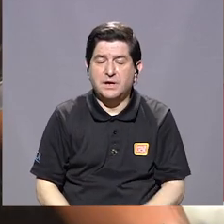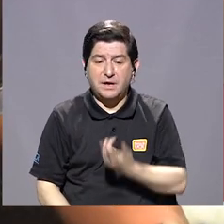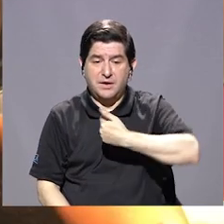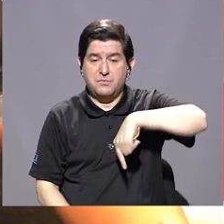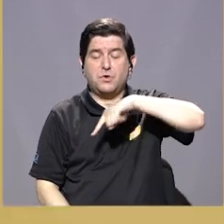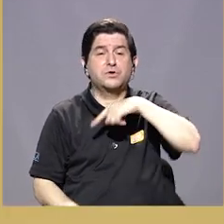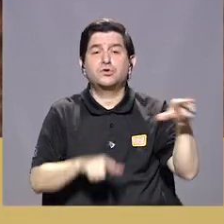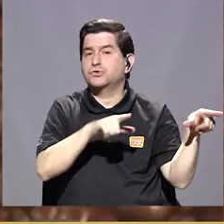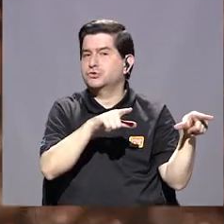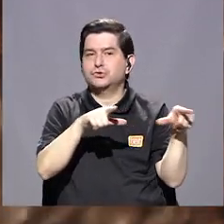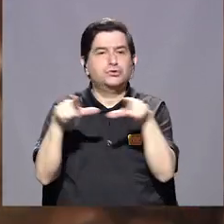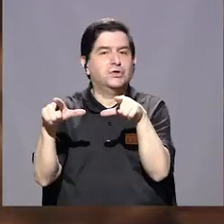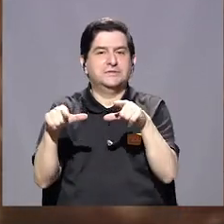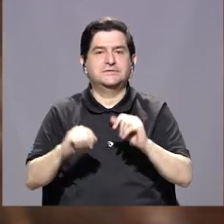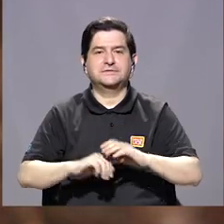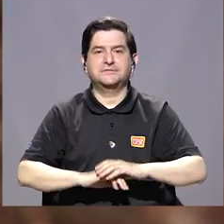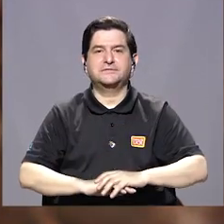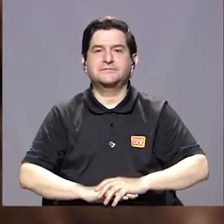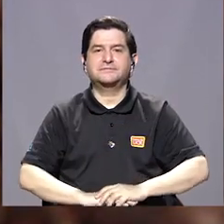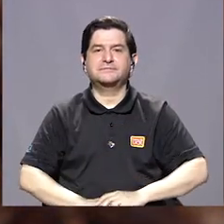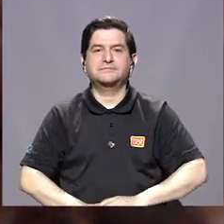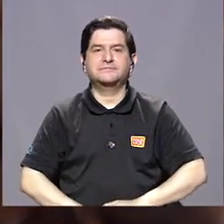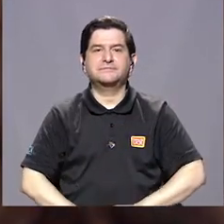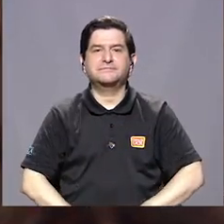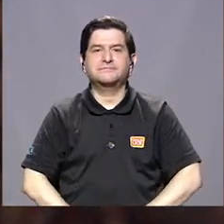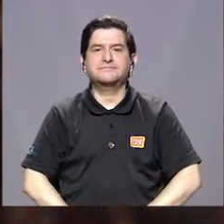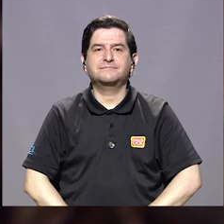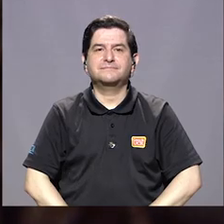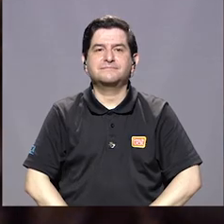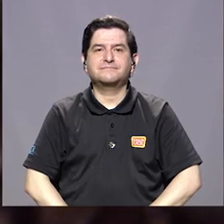estamos listos para ello.